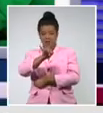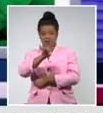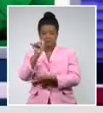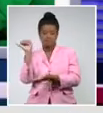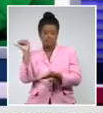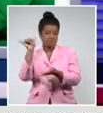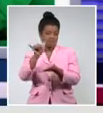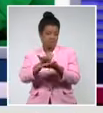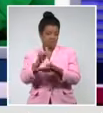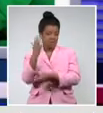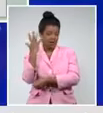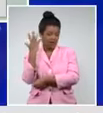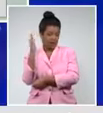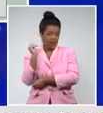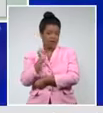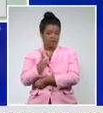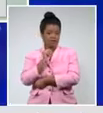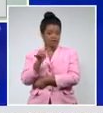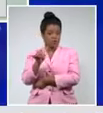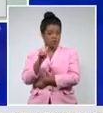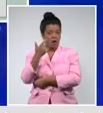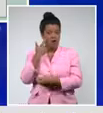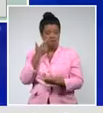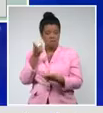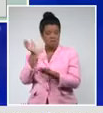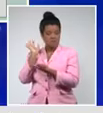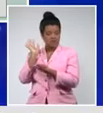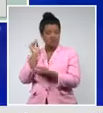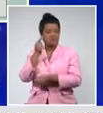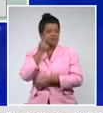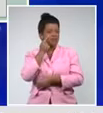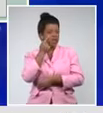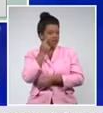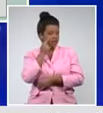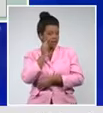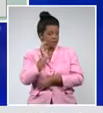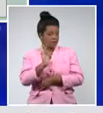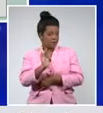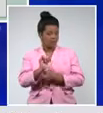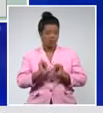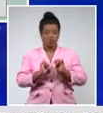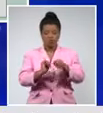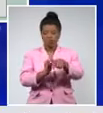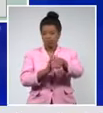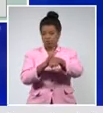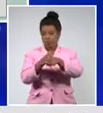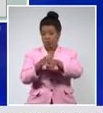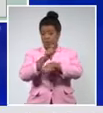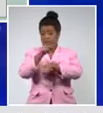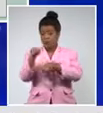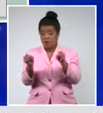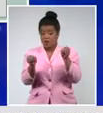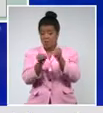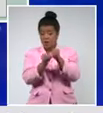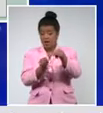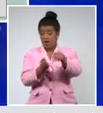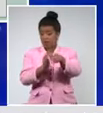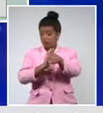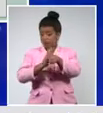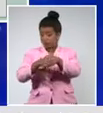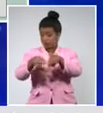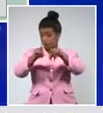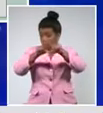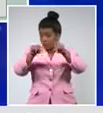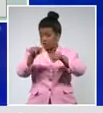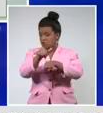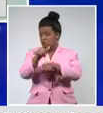comportamiento de esta distribución que ha predominado los autóctonos y los importados, relacionado con las